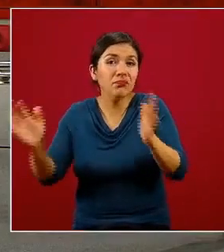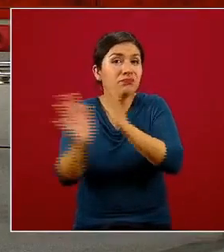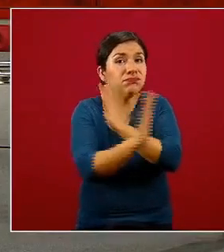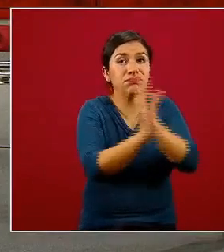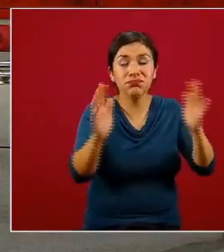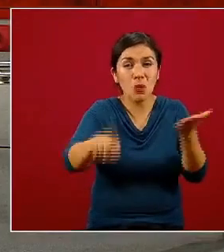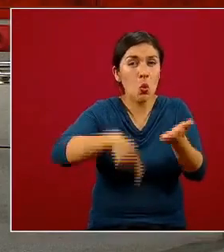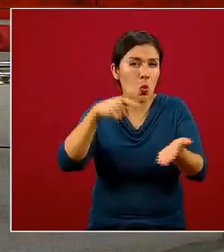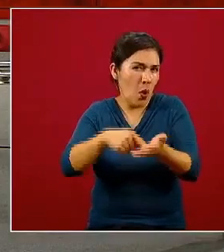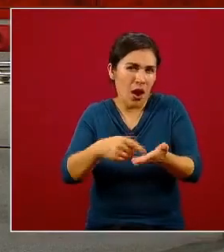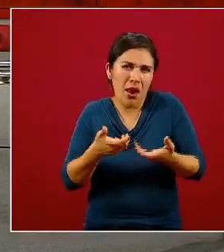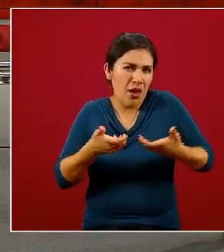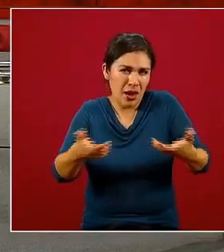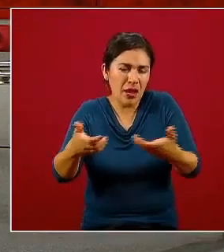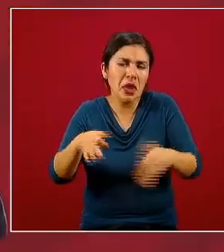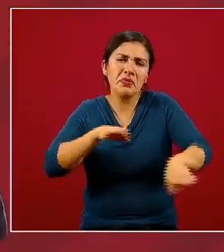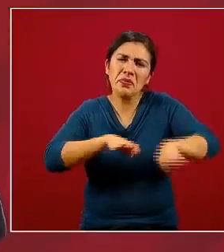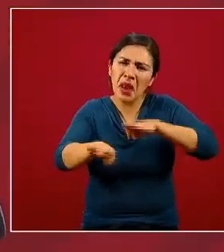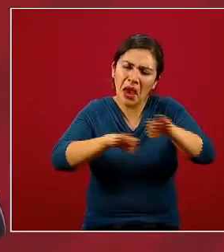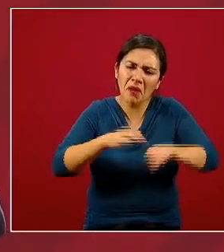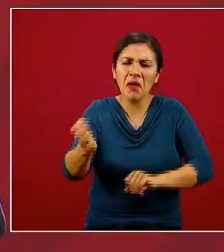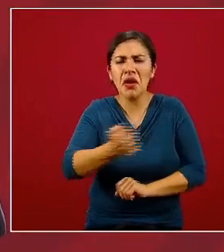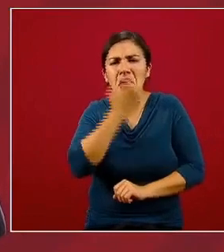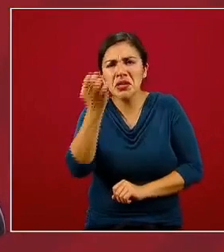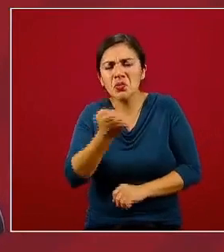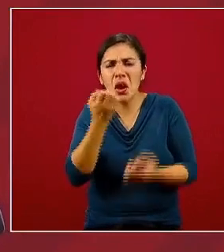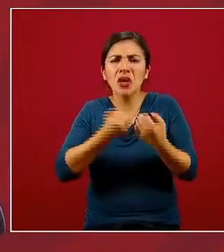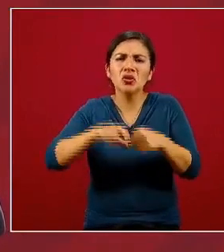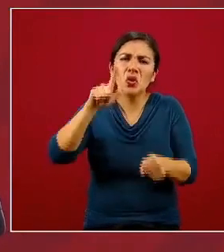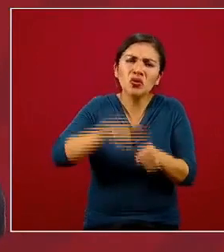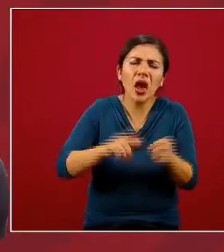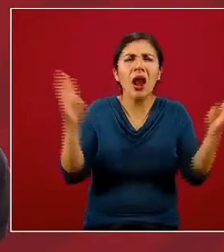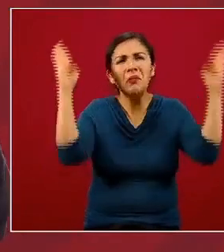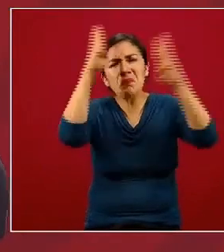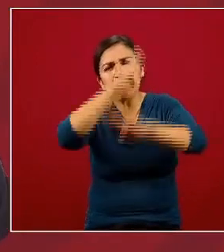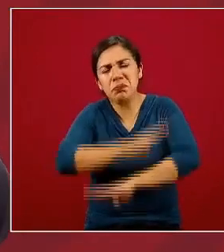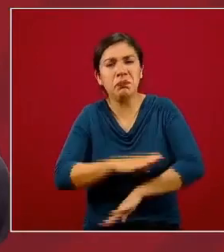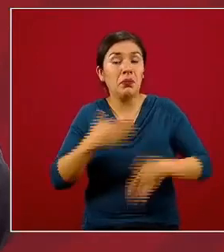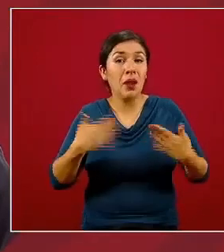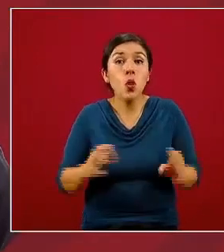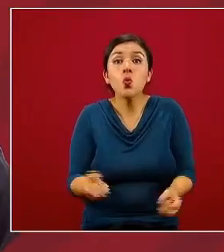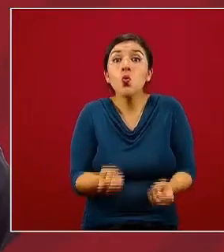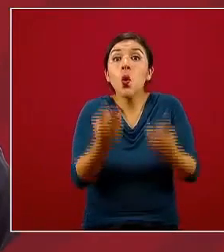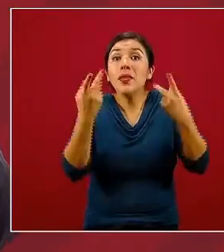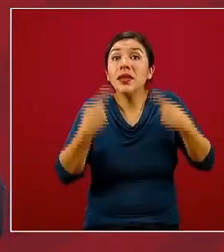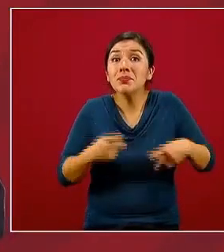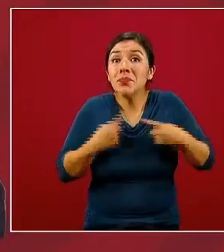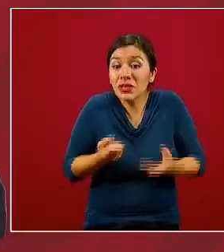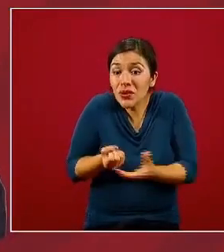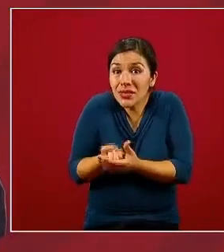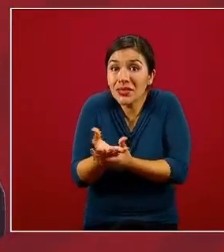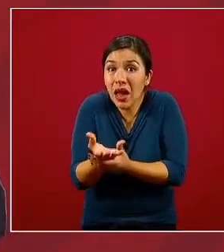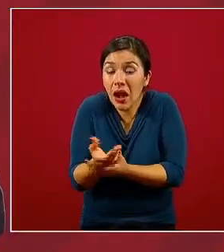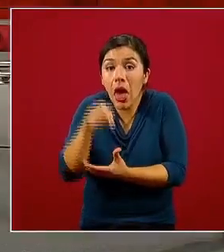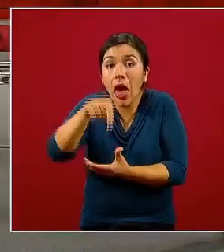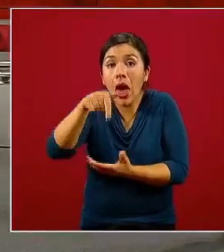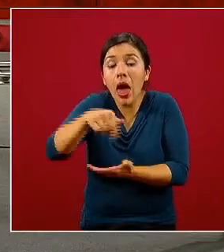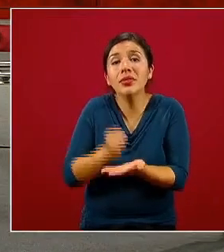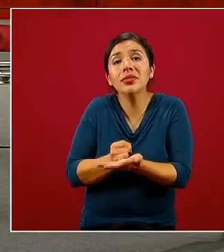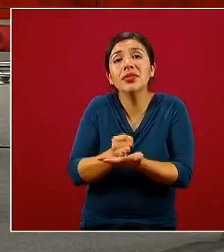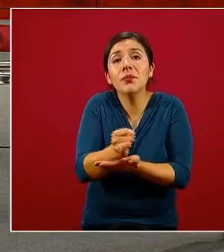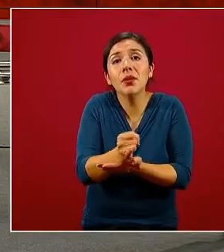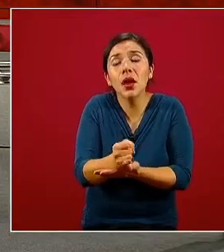al espacio público, laboral, escolar, social, recreativo, la cantidad de personas determina